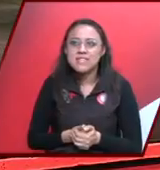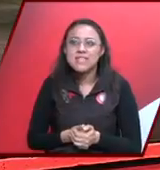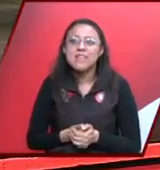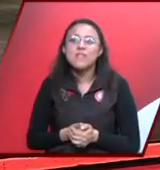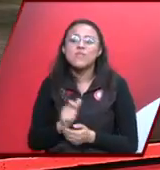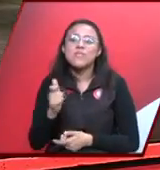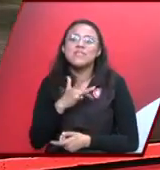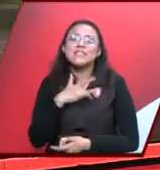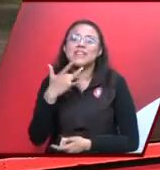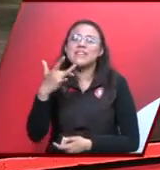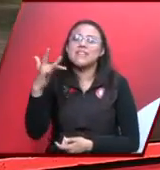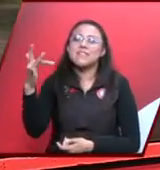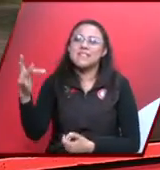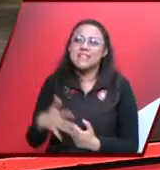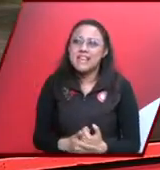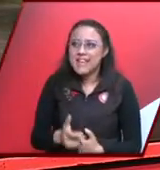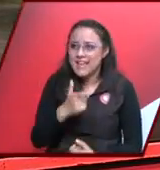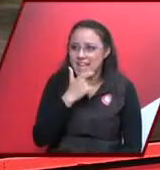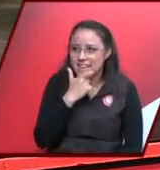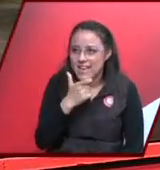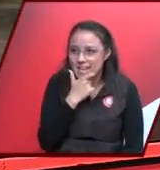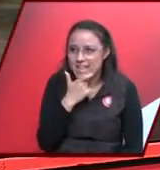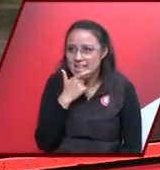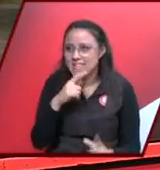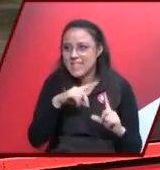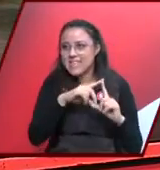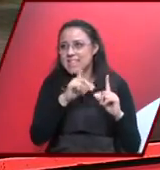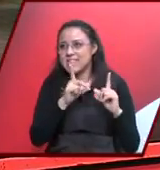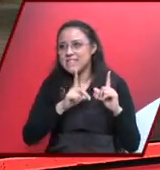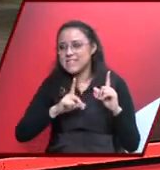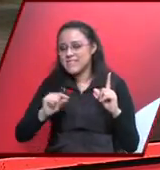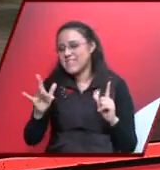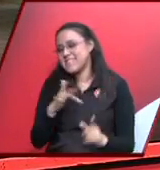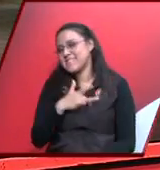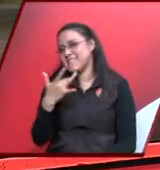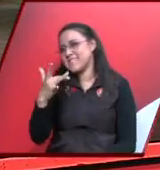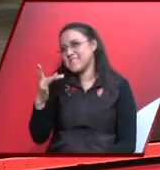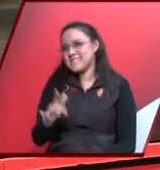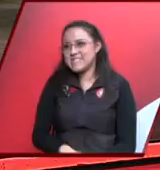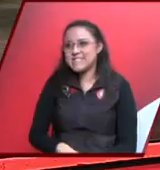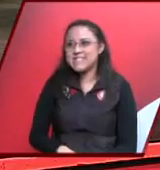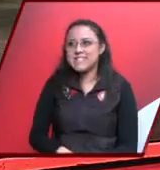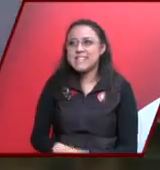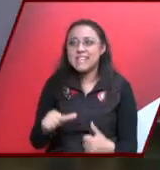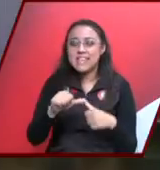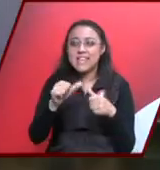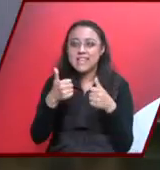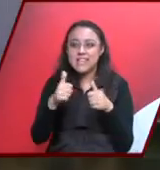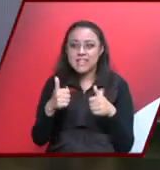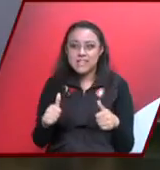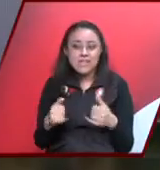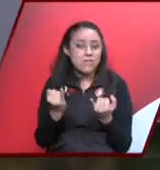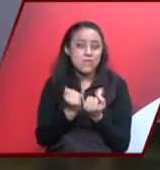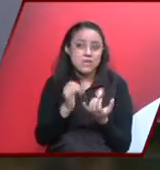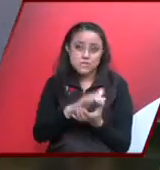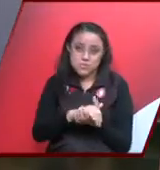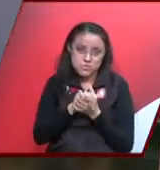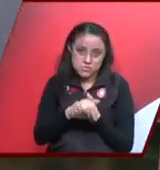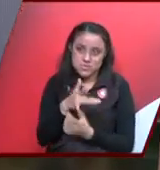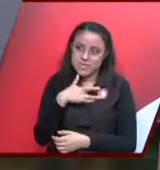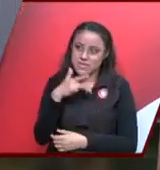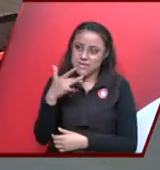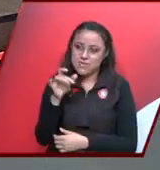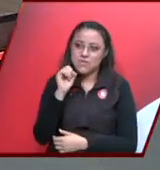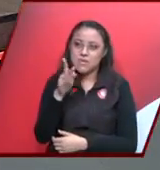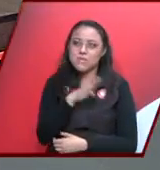es cuando está enamorado de su país, de su país. El arte. Y del marido también. ¿Mande? Y del marido